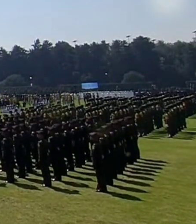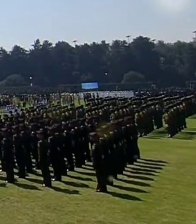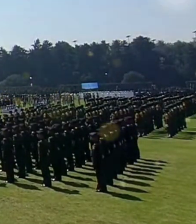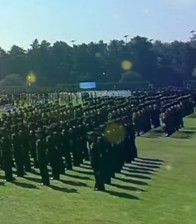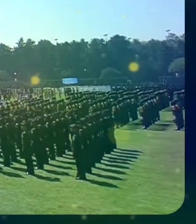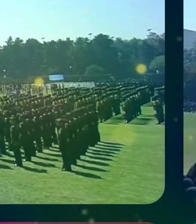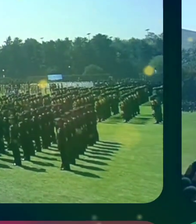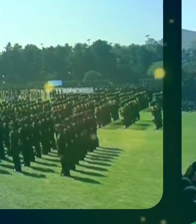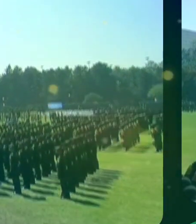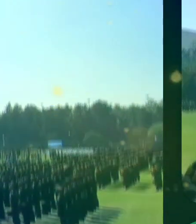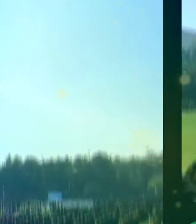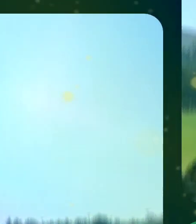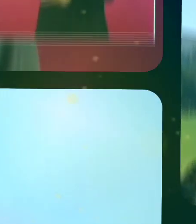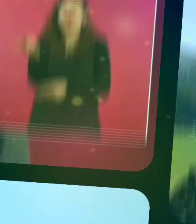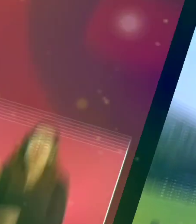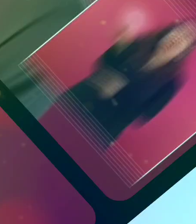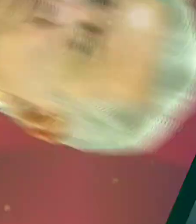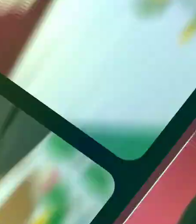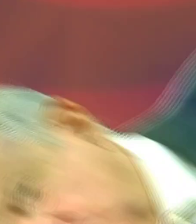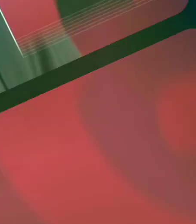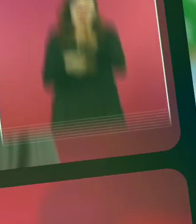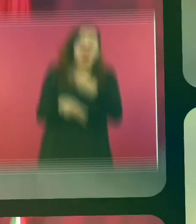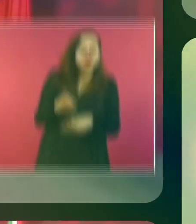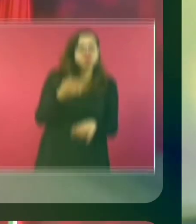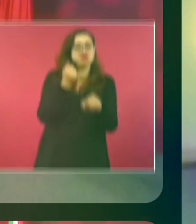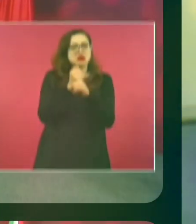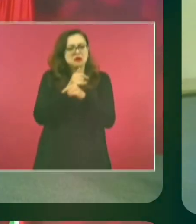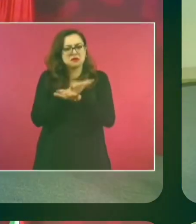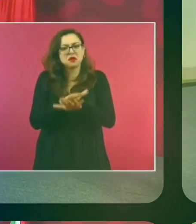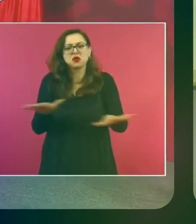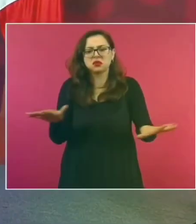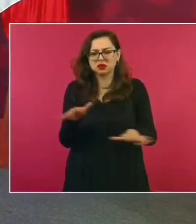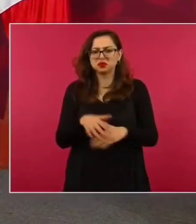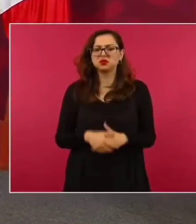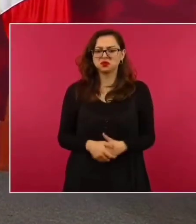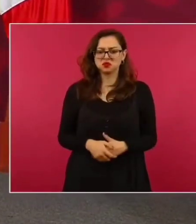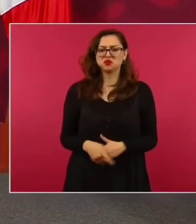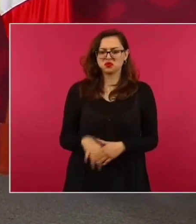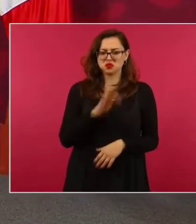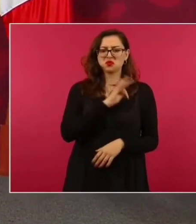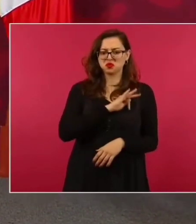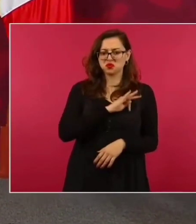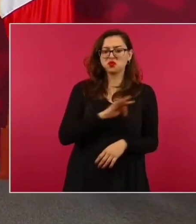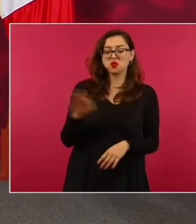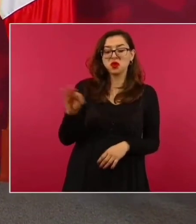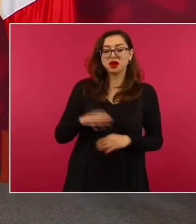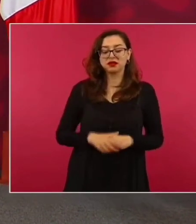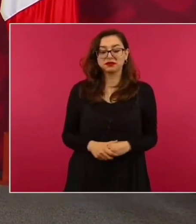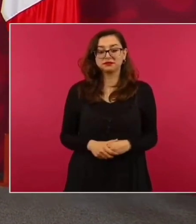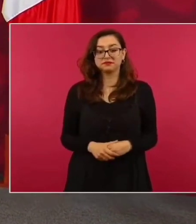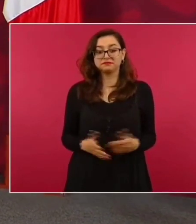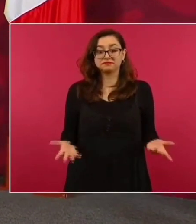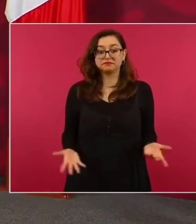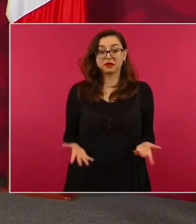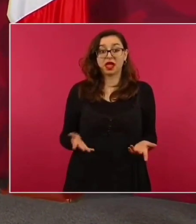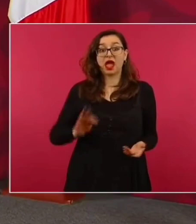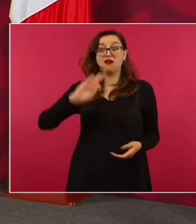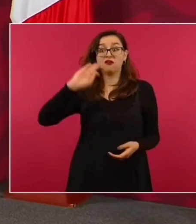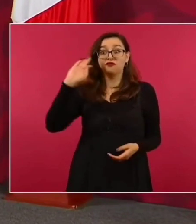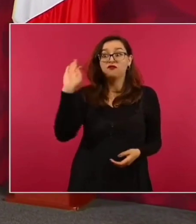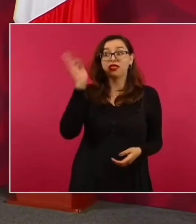video. Abrazo, gente. Se los quiere. Este gobierno no permite la corrupción.